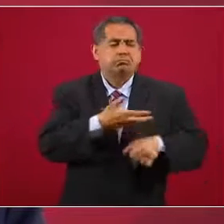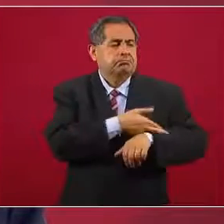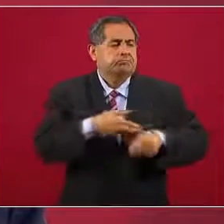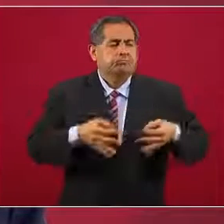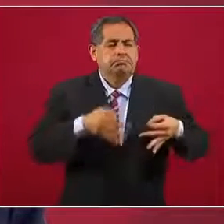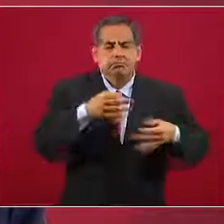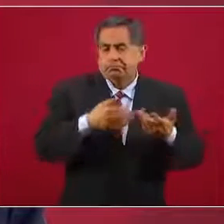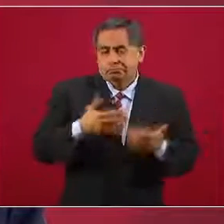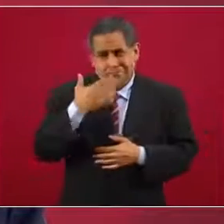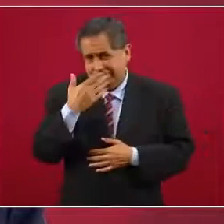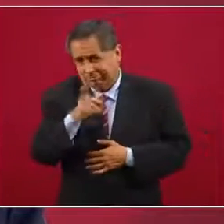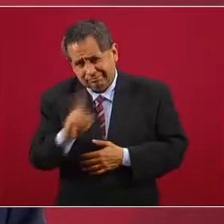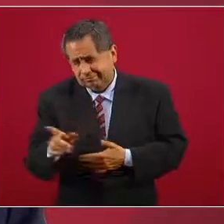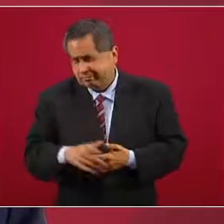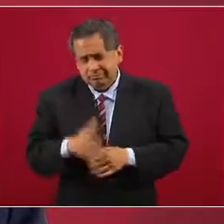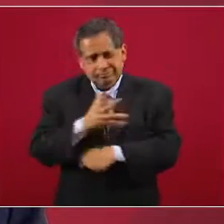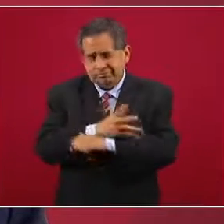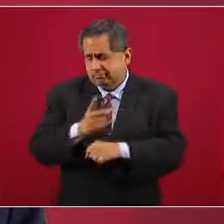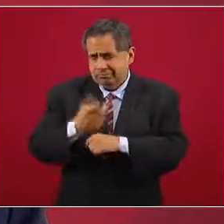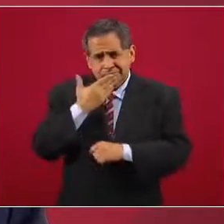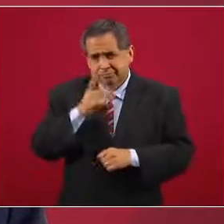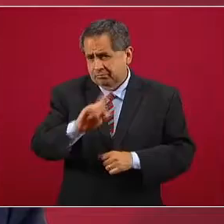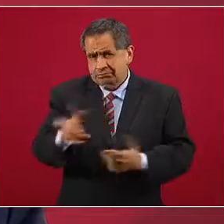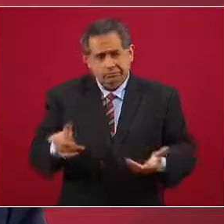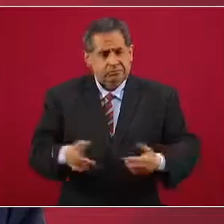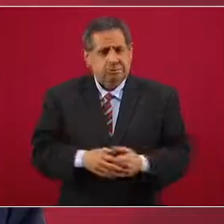Eso es inmoral.